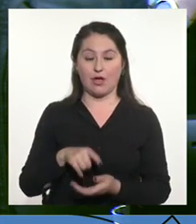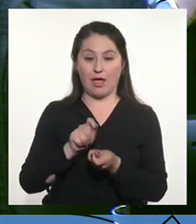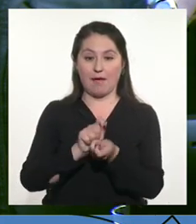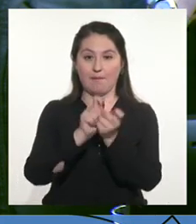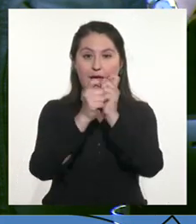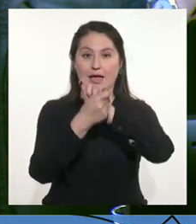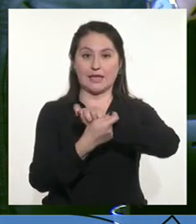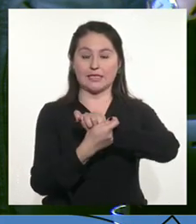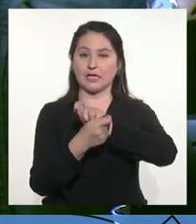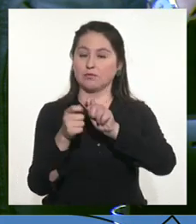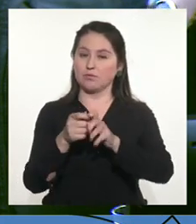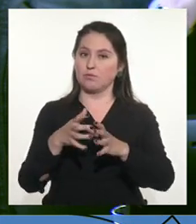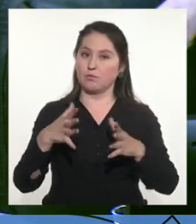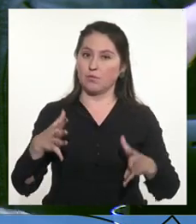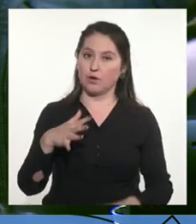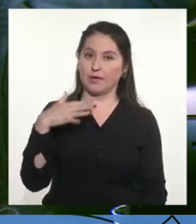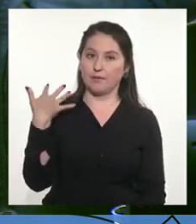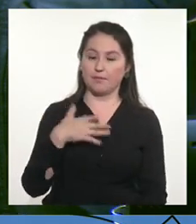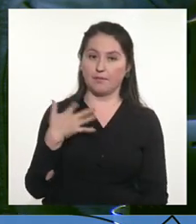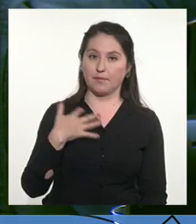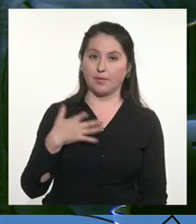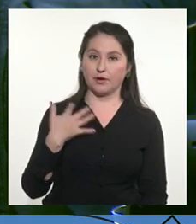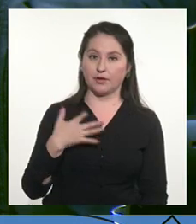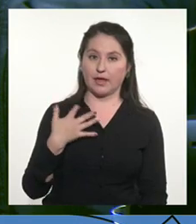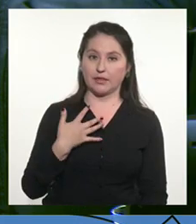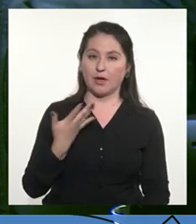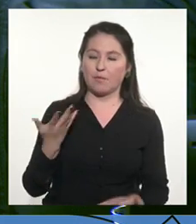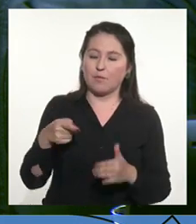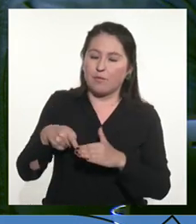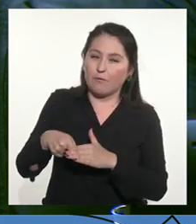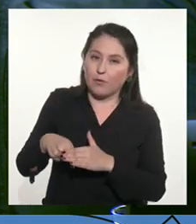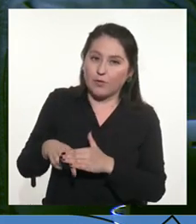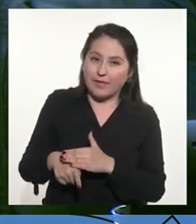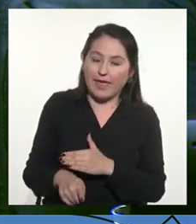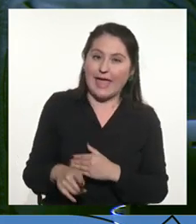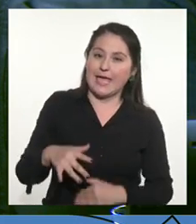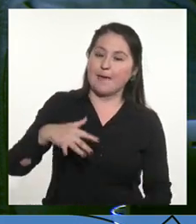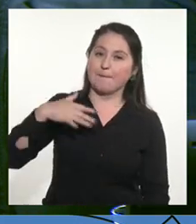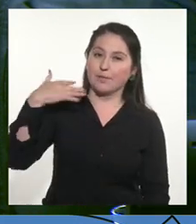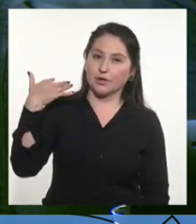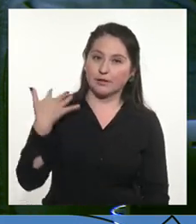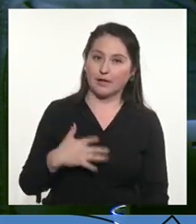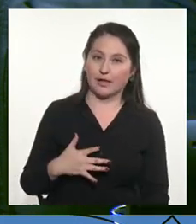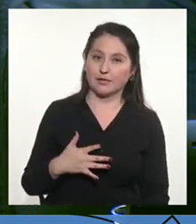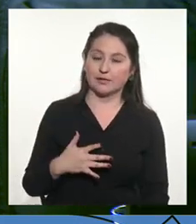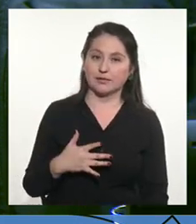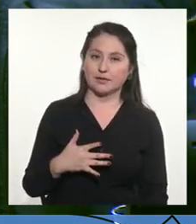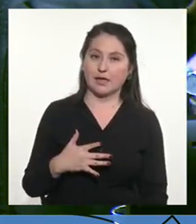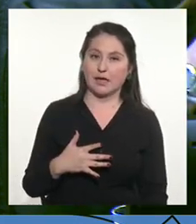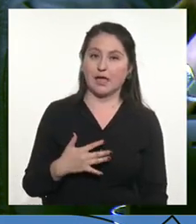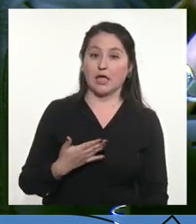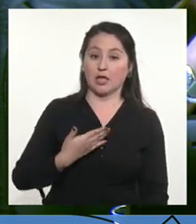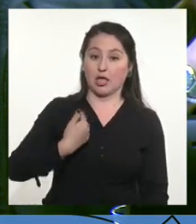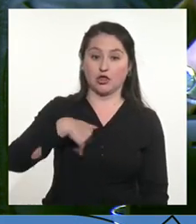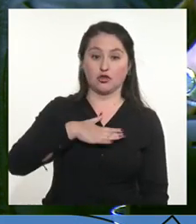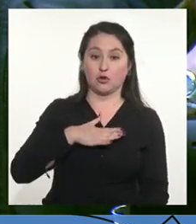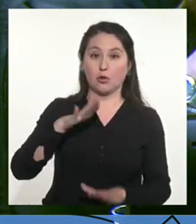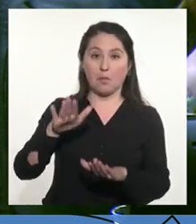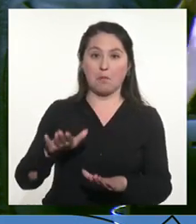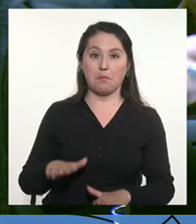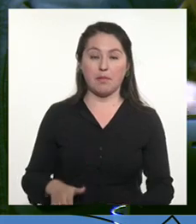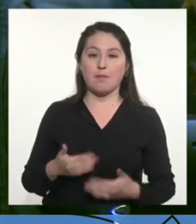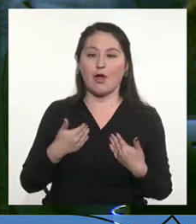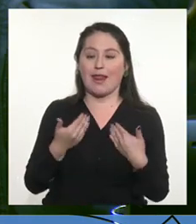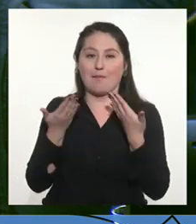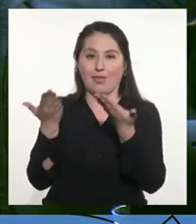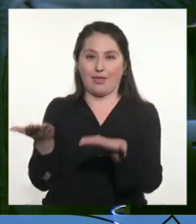una relevancia una profundidad una importancia que lo mejor de nosotros mismos le hemos dado